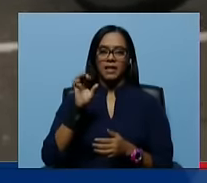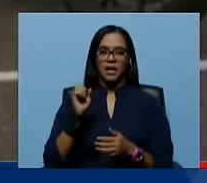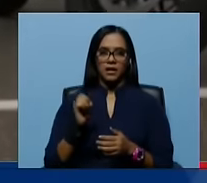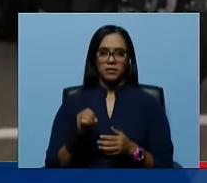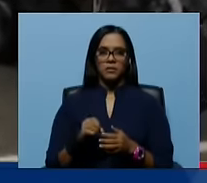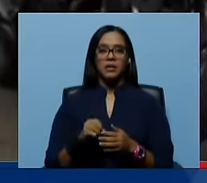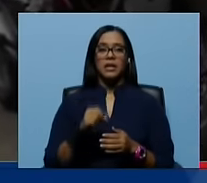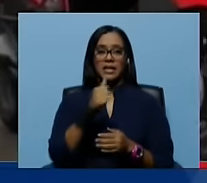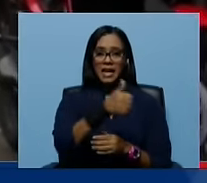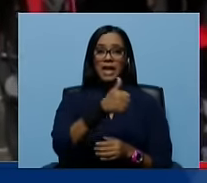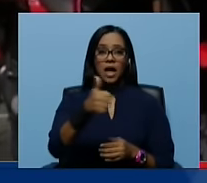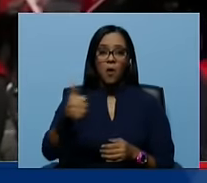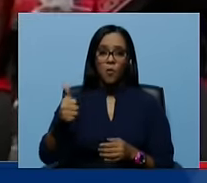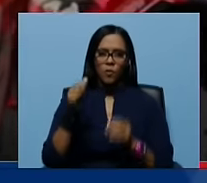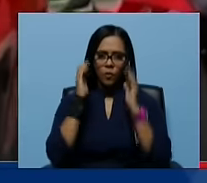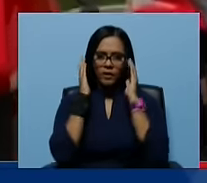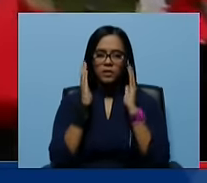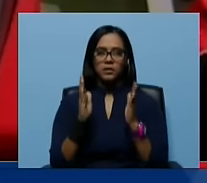caso.